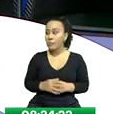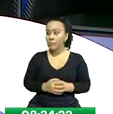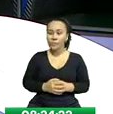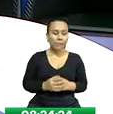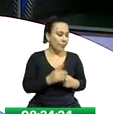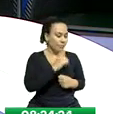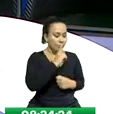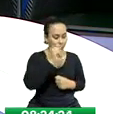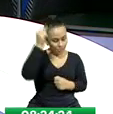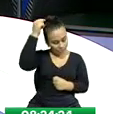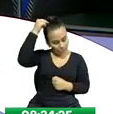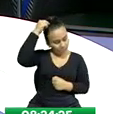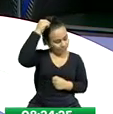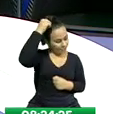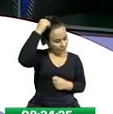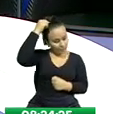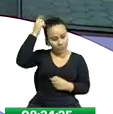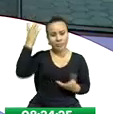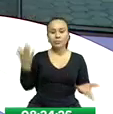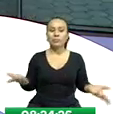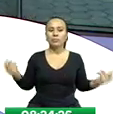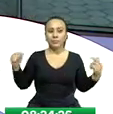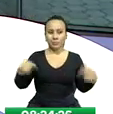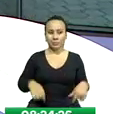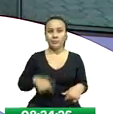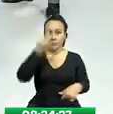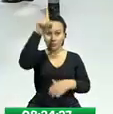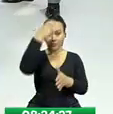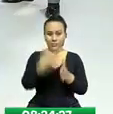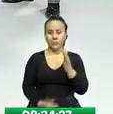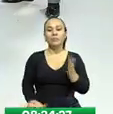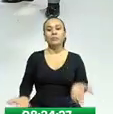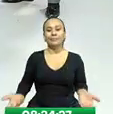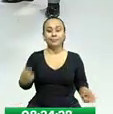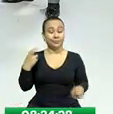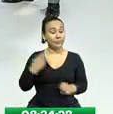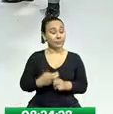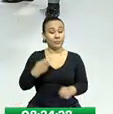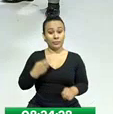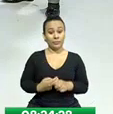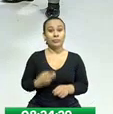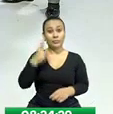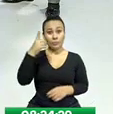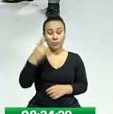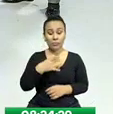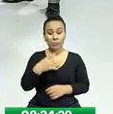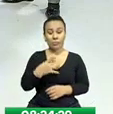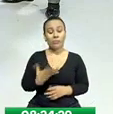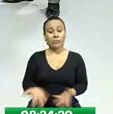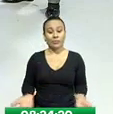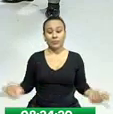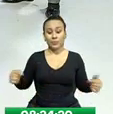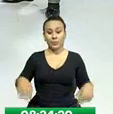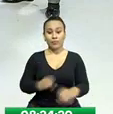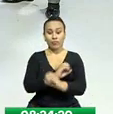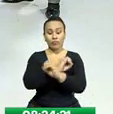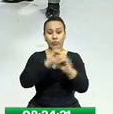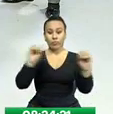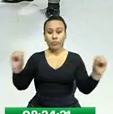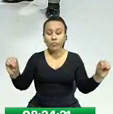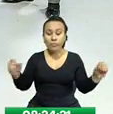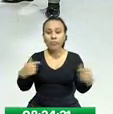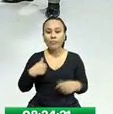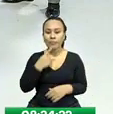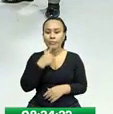por qué en Guayaquil no hace lo mismo? Porque allá sí sancionan, pues. Es que allá sí les duele, porque allá sí sanción con billete. Por eso yo